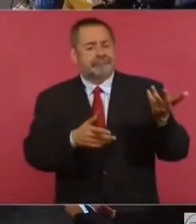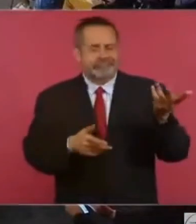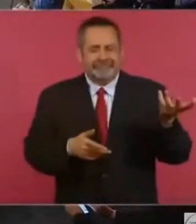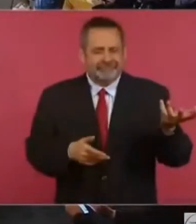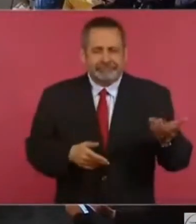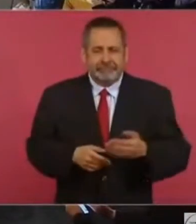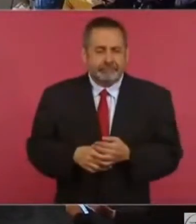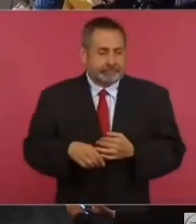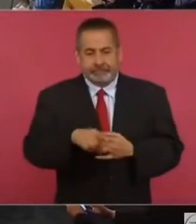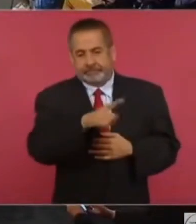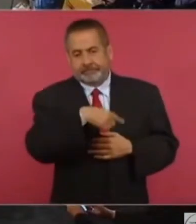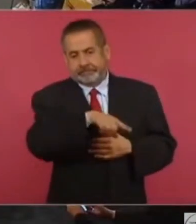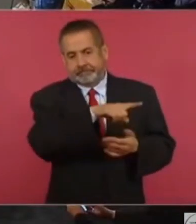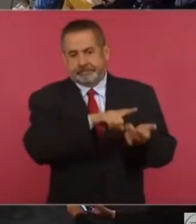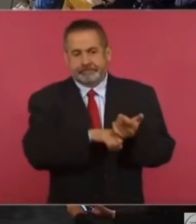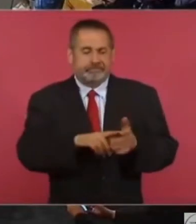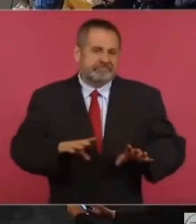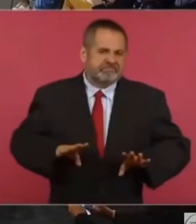le convenía